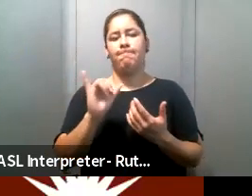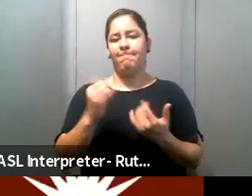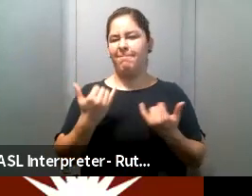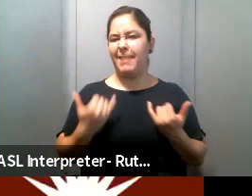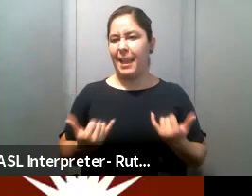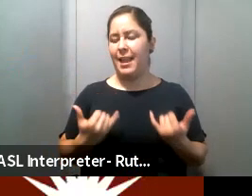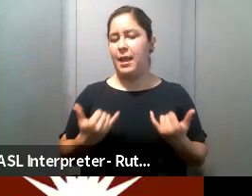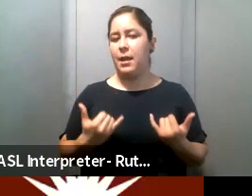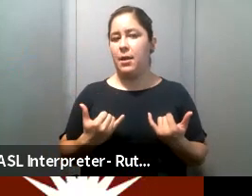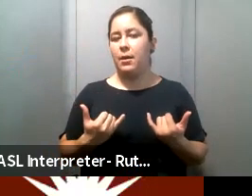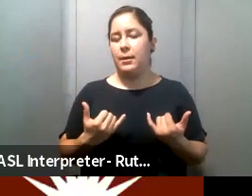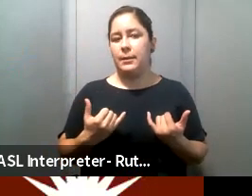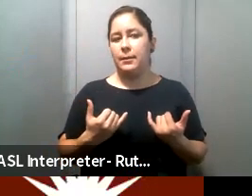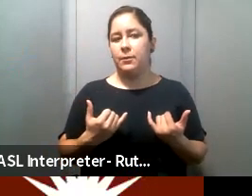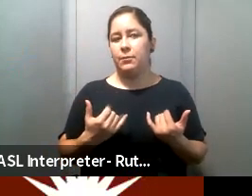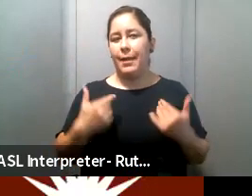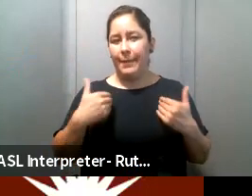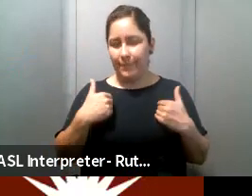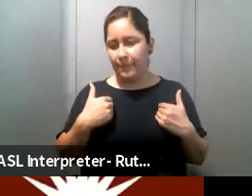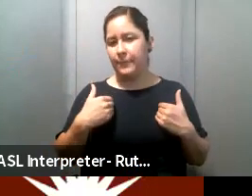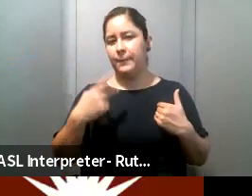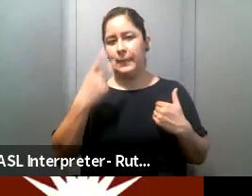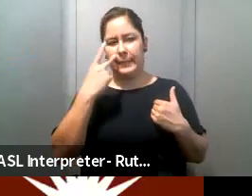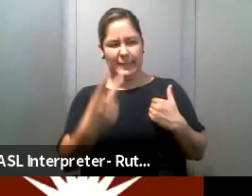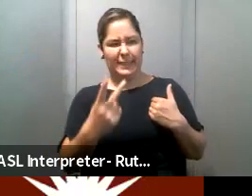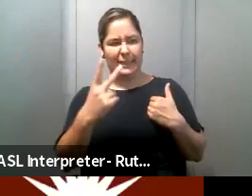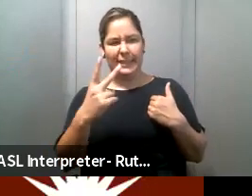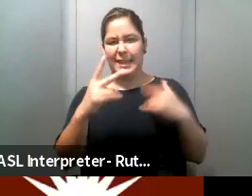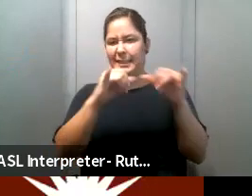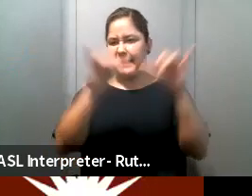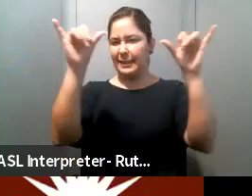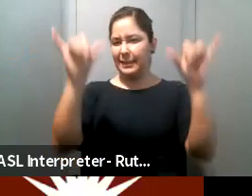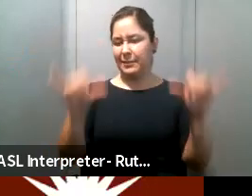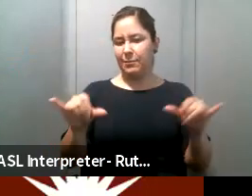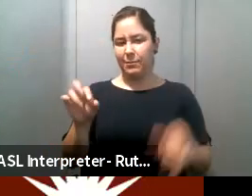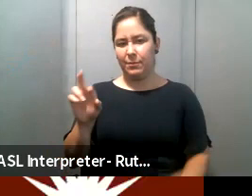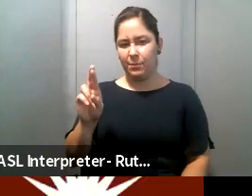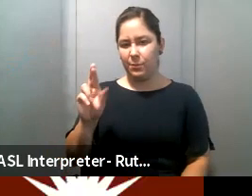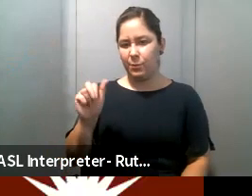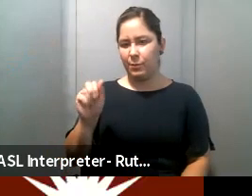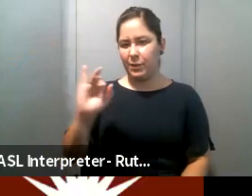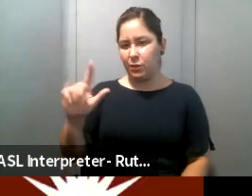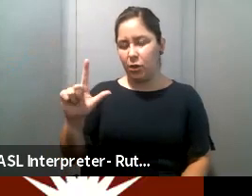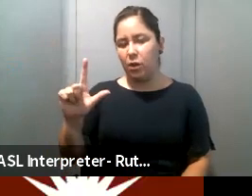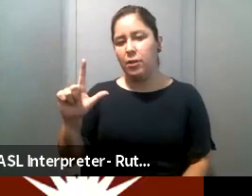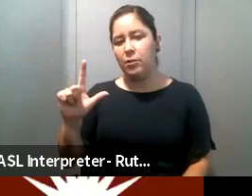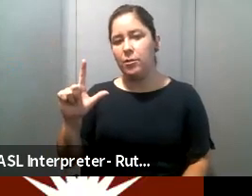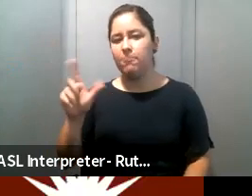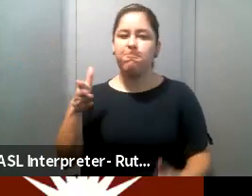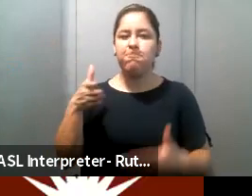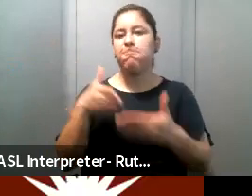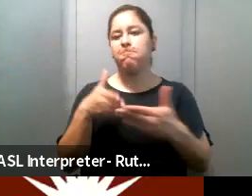que estamos enfrentando un sistema racial discriminatorio en contra de nuestra comunidad de color, y es por eso que tenemos que